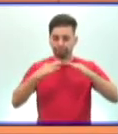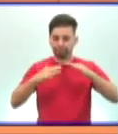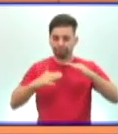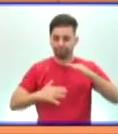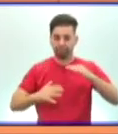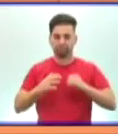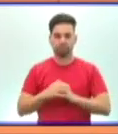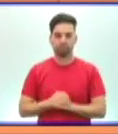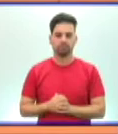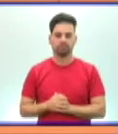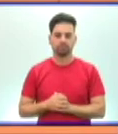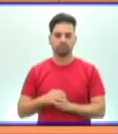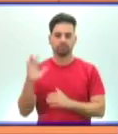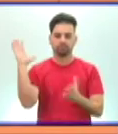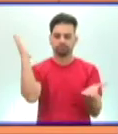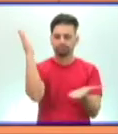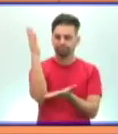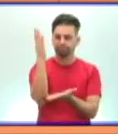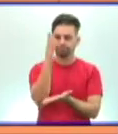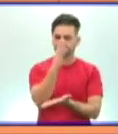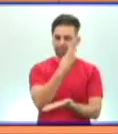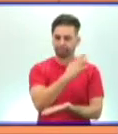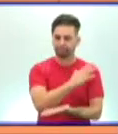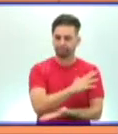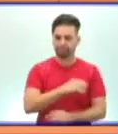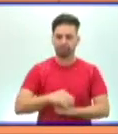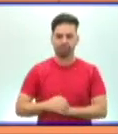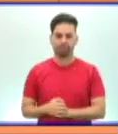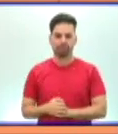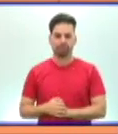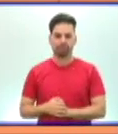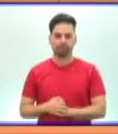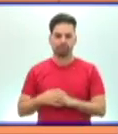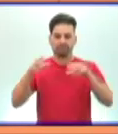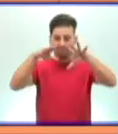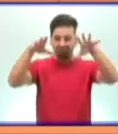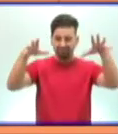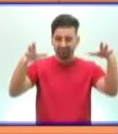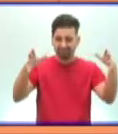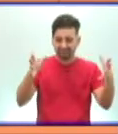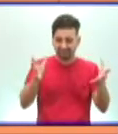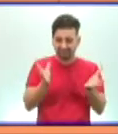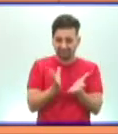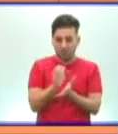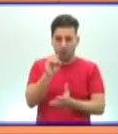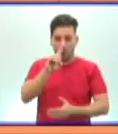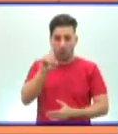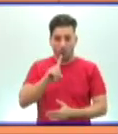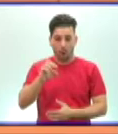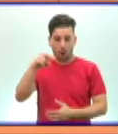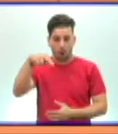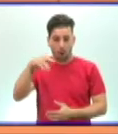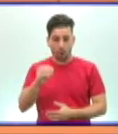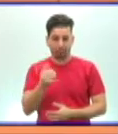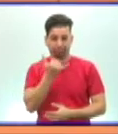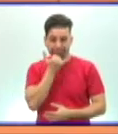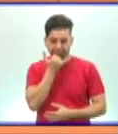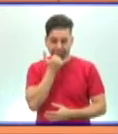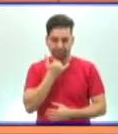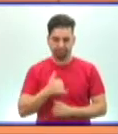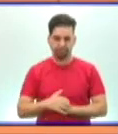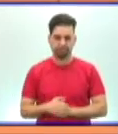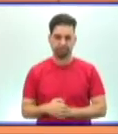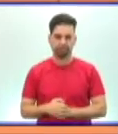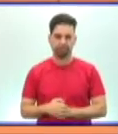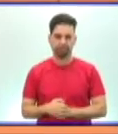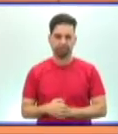ambiental, agotamiento de la capa de ozono. Fíjense que el enunciado dice principales problemas ambientales. No